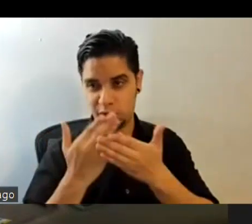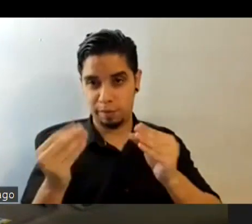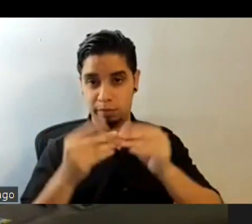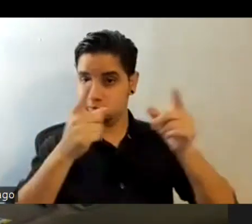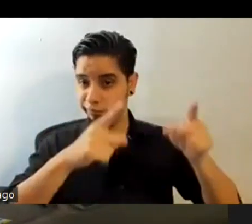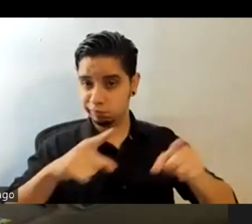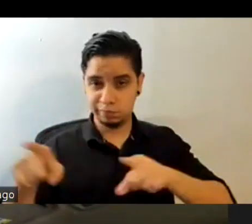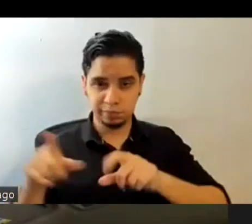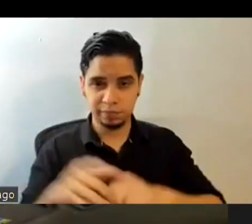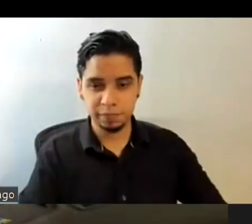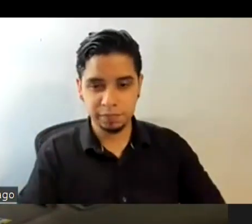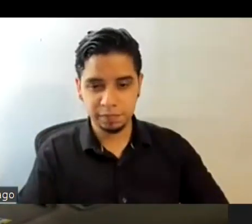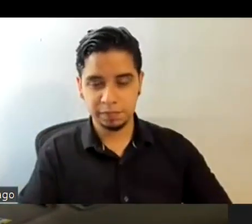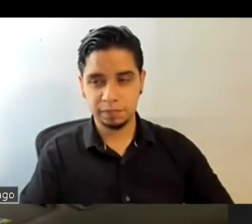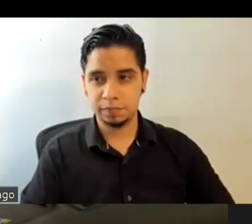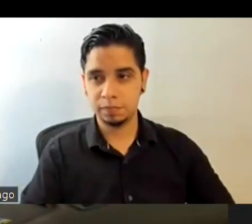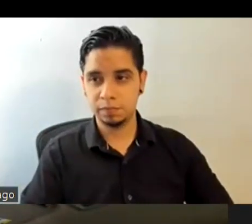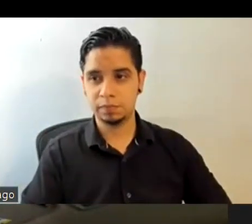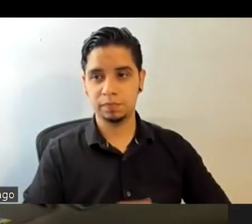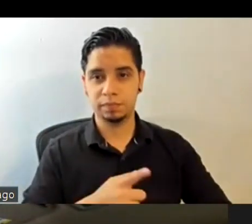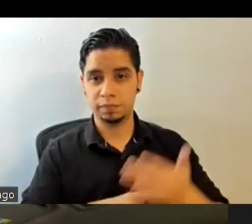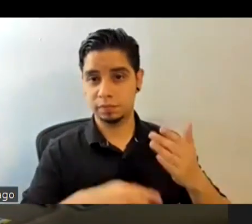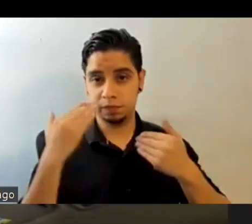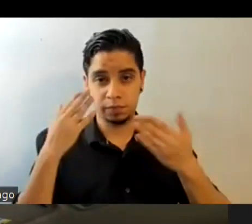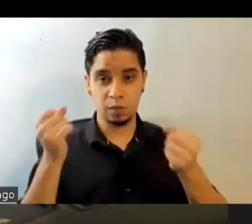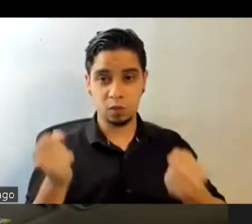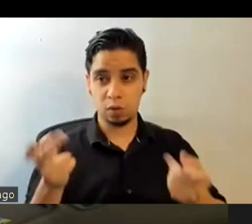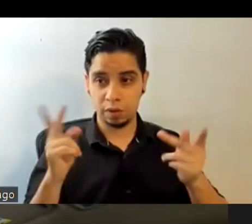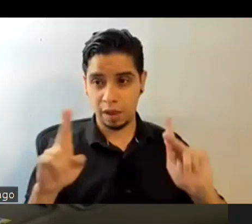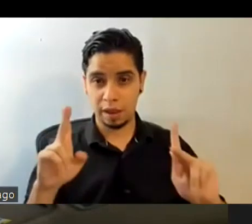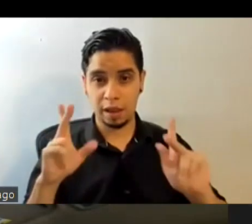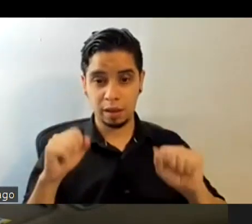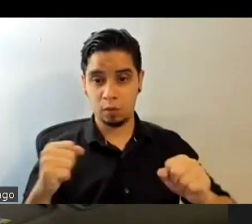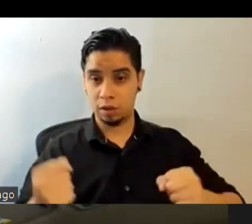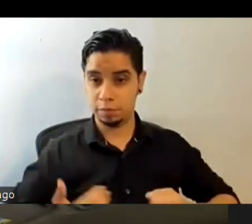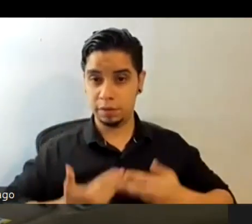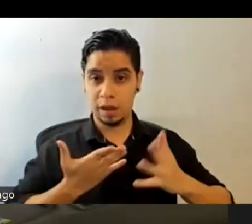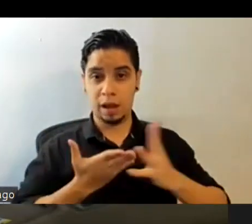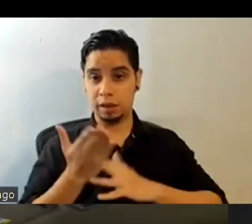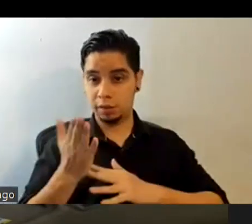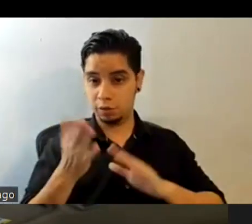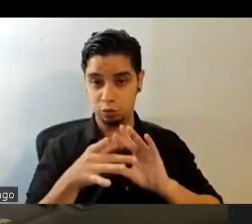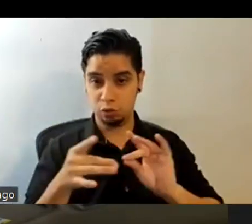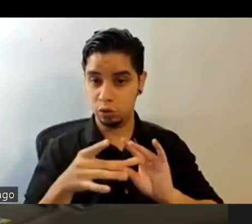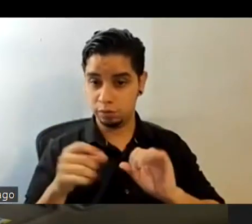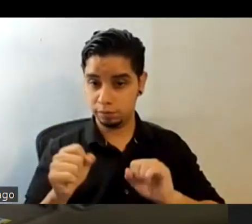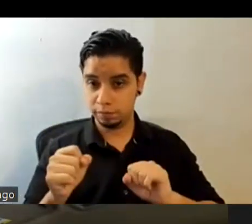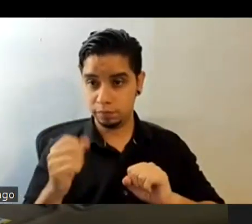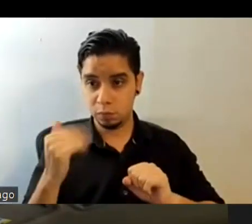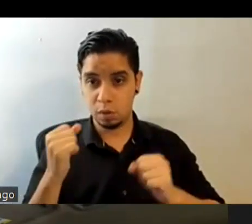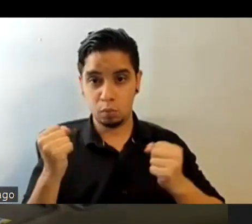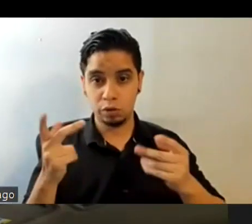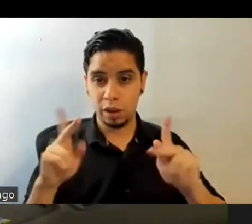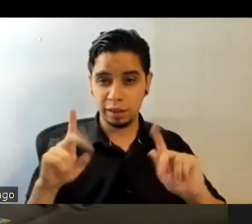que te podrás imaginar. Y que no sabes a la cantidad de gente que tú puedes inspirar a través de tu historia. Sí. Porque mucha